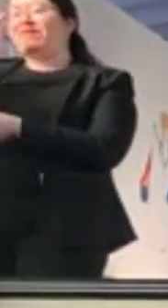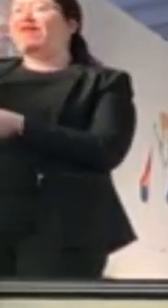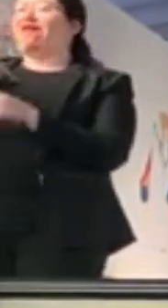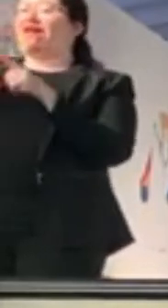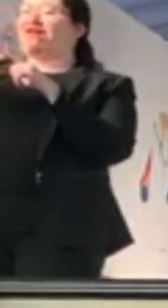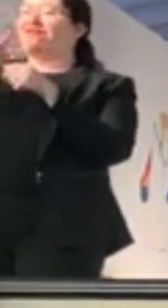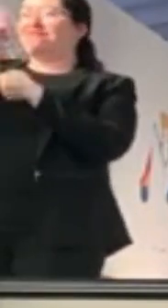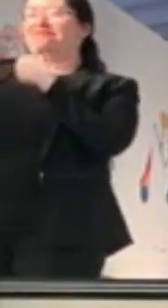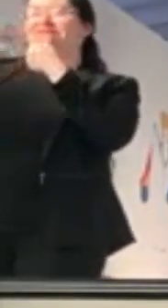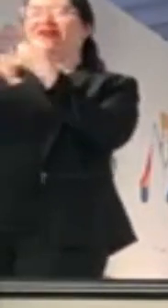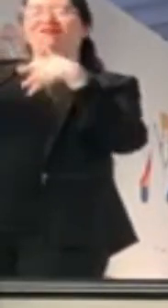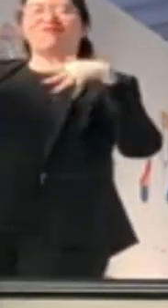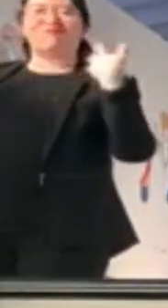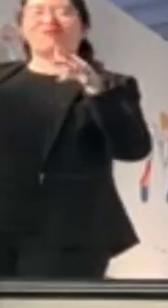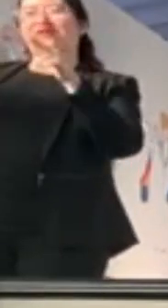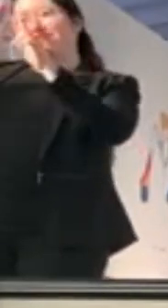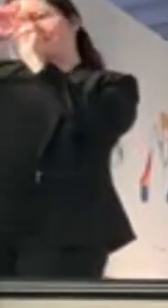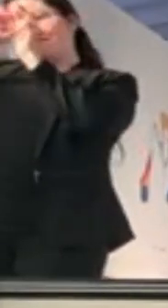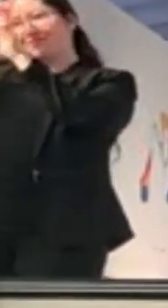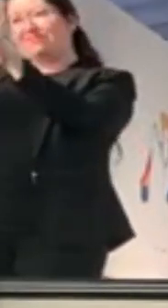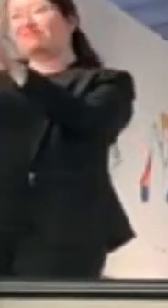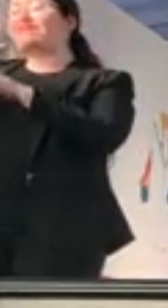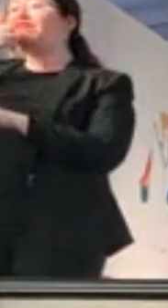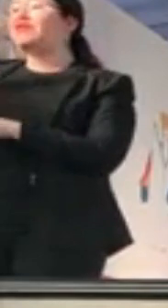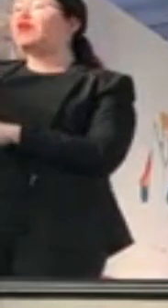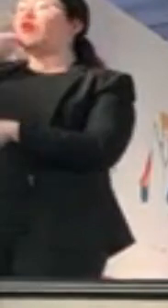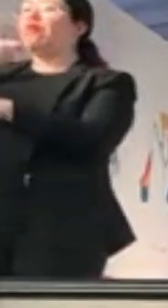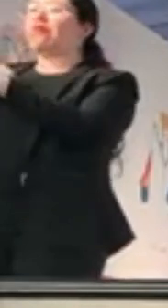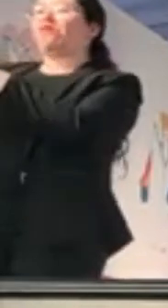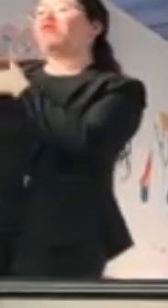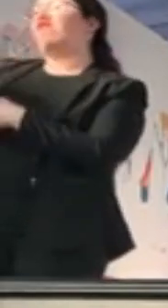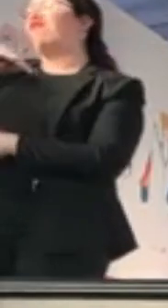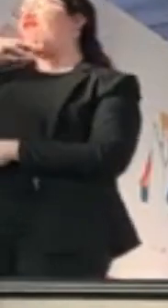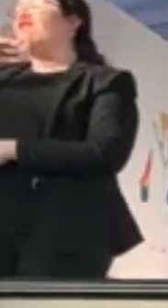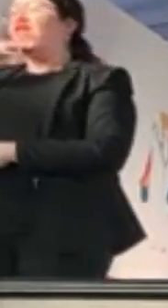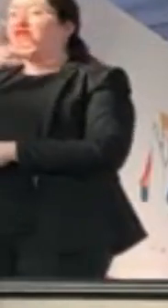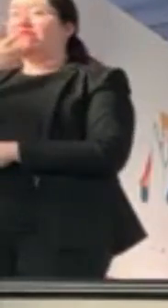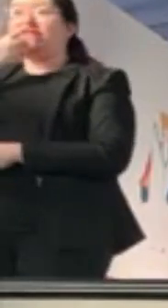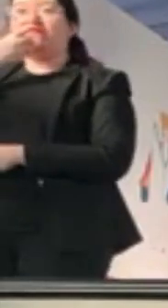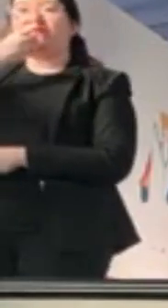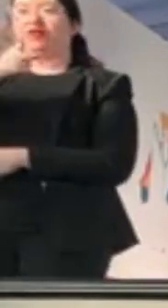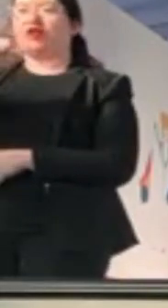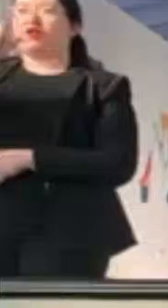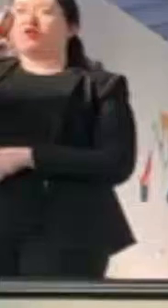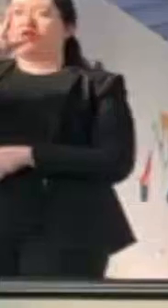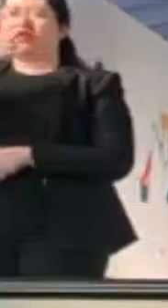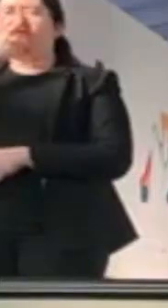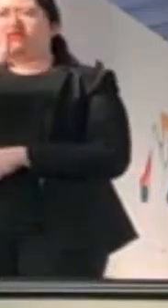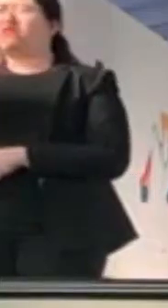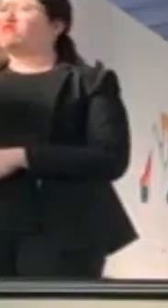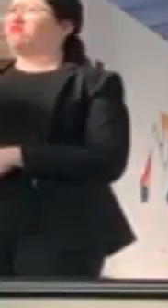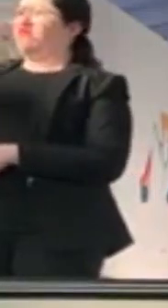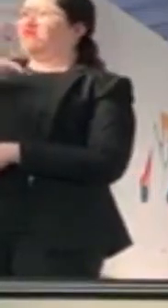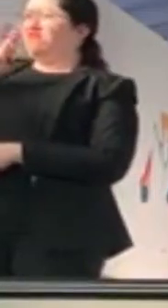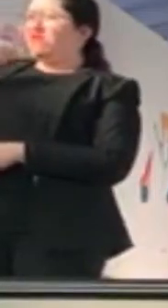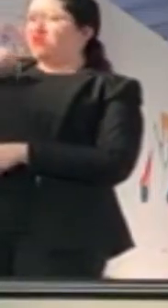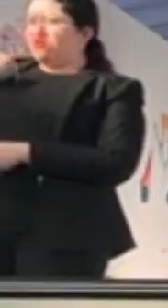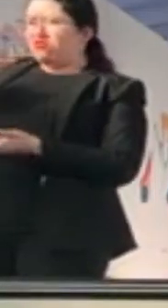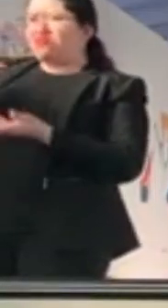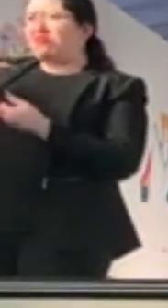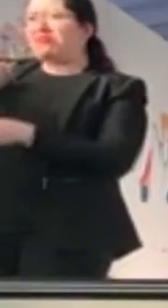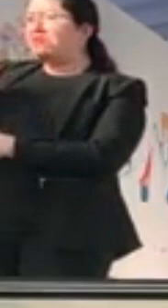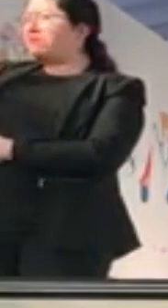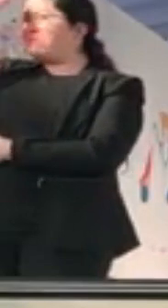Y le decía al fiscal, Lula le decía al fiscal, pero si yo ese departamento ni